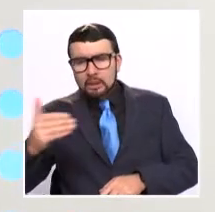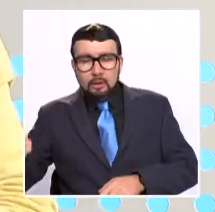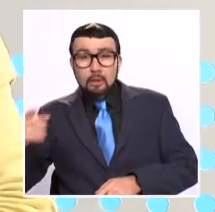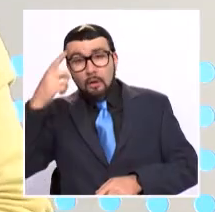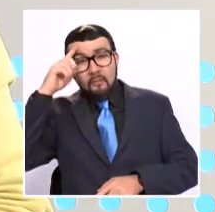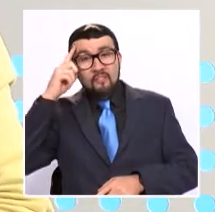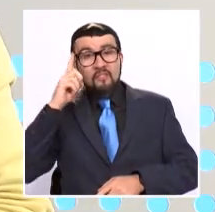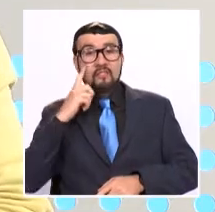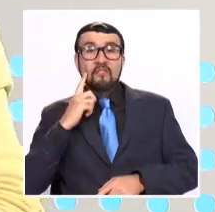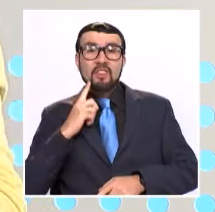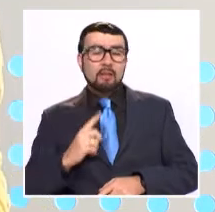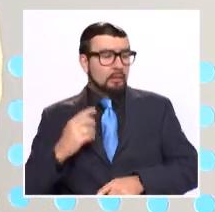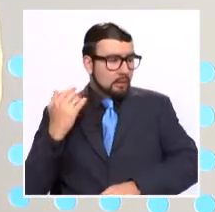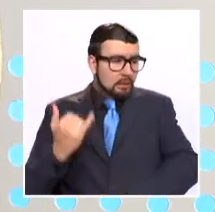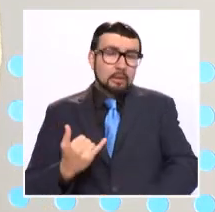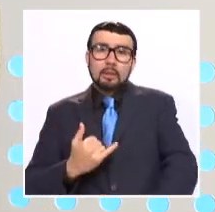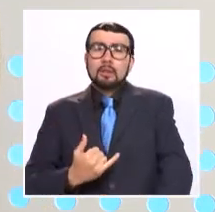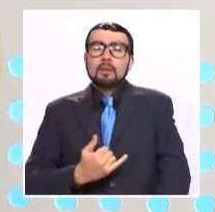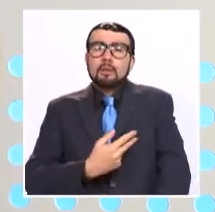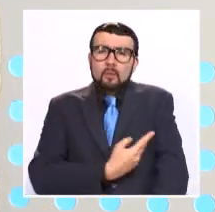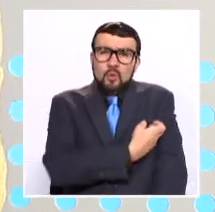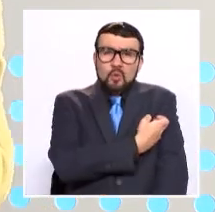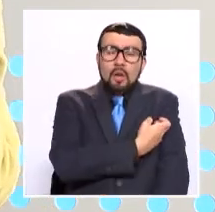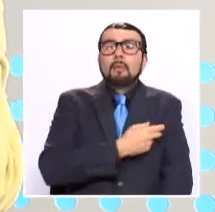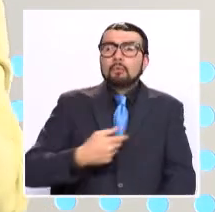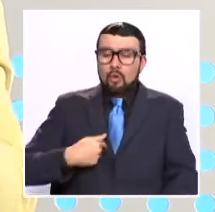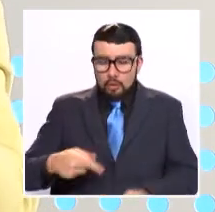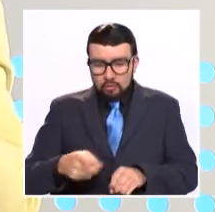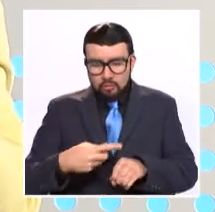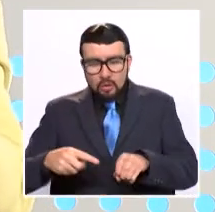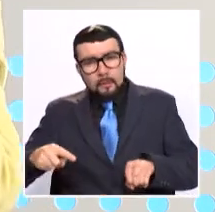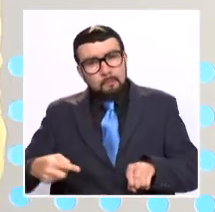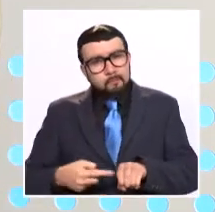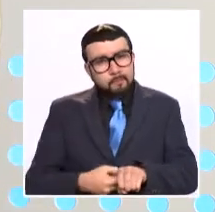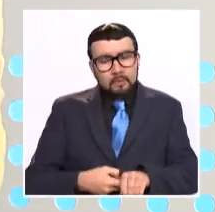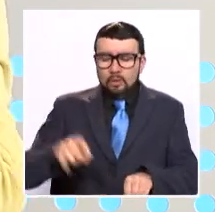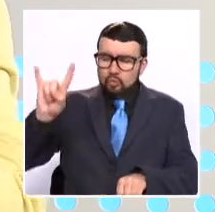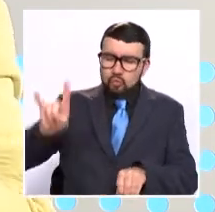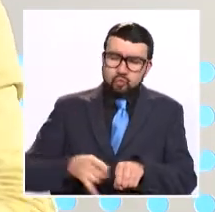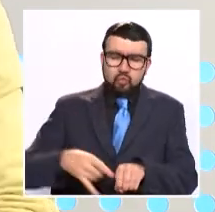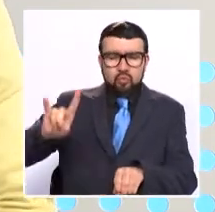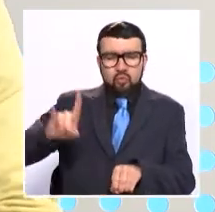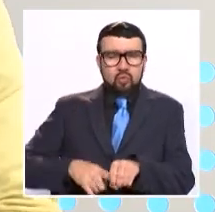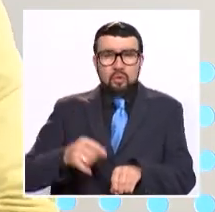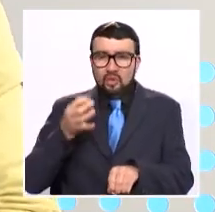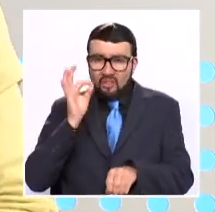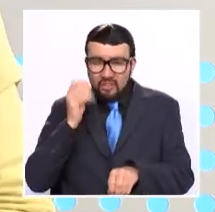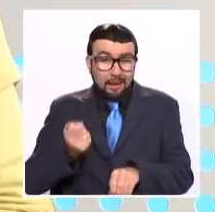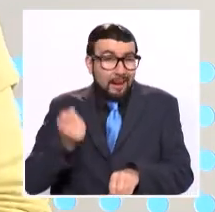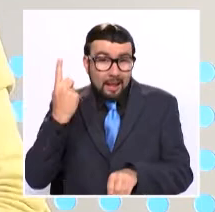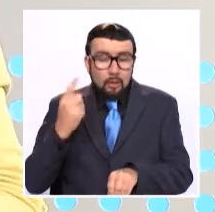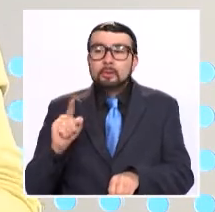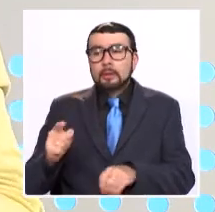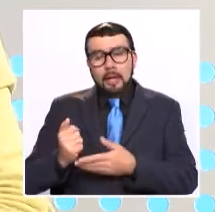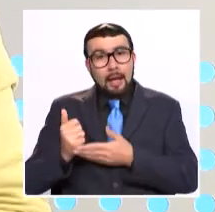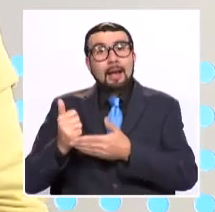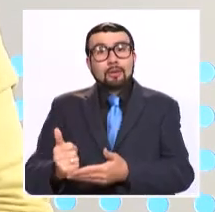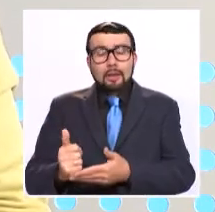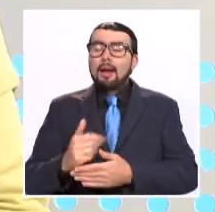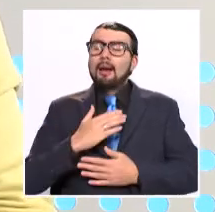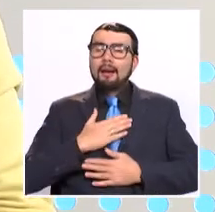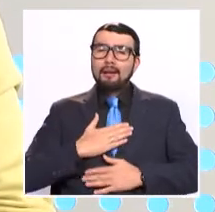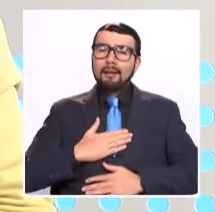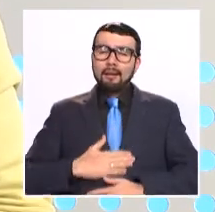hago un enema taba, un enema de café, pero es lo ideal, esperar que el cuerpo dé lectura de lo que